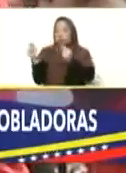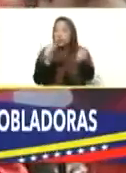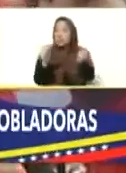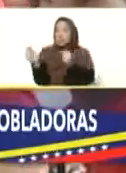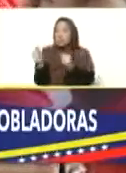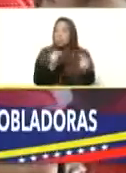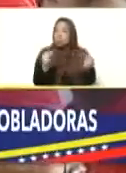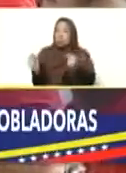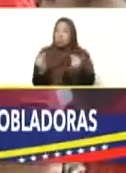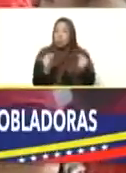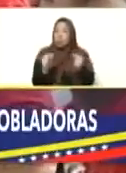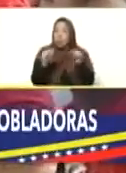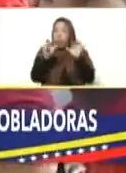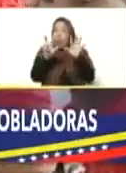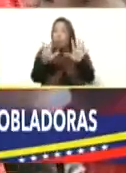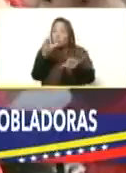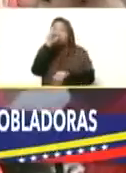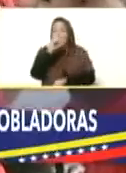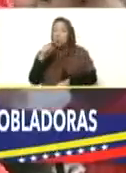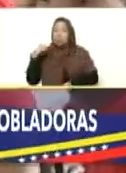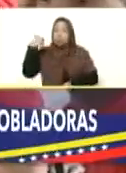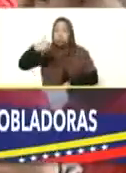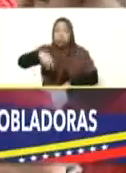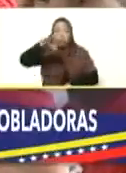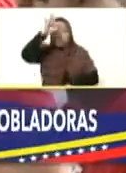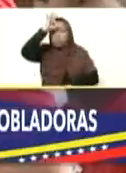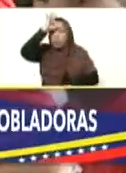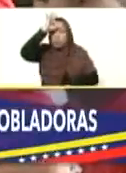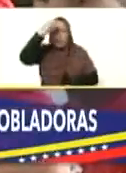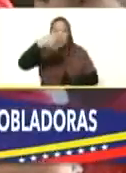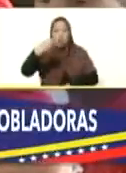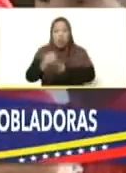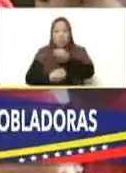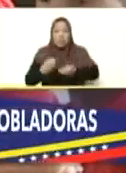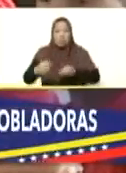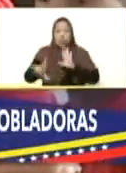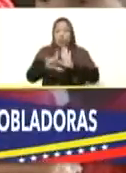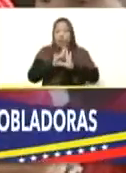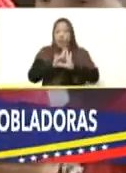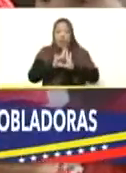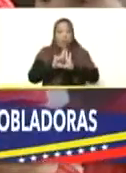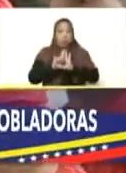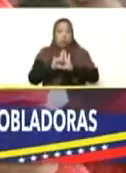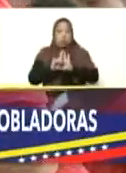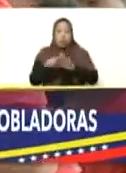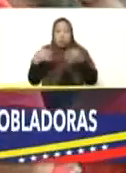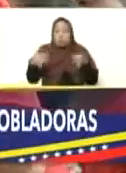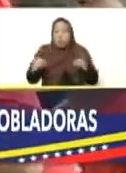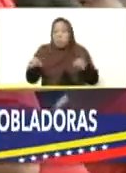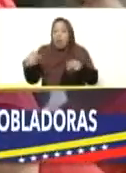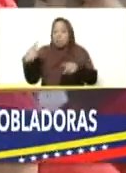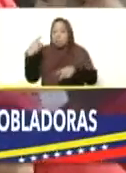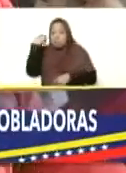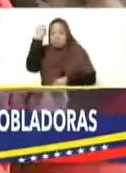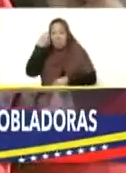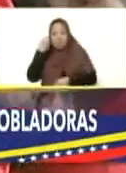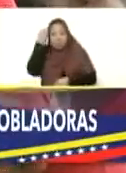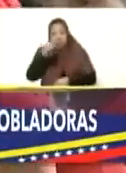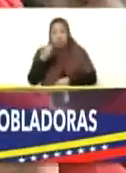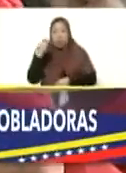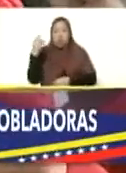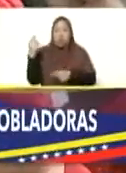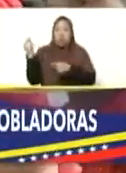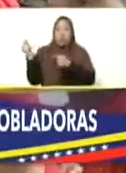sabíamos que era final en lo que estábamos construyendo sino un proceso de discusión para ver sobre todo la